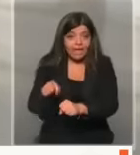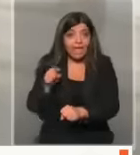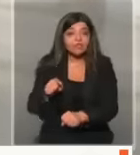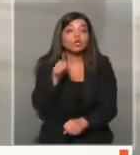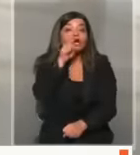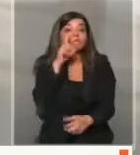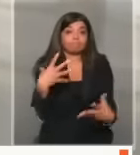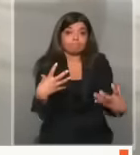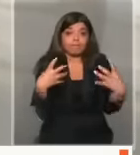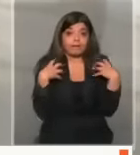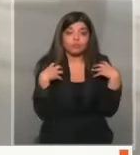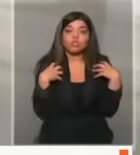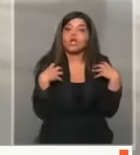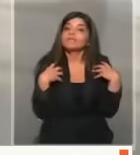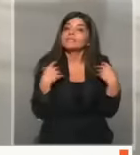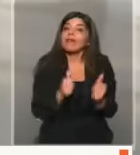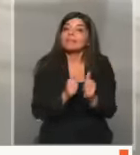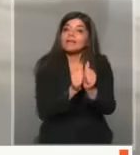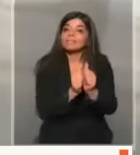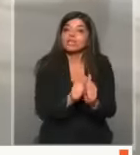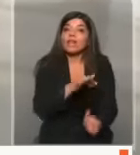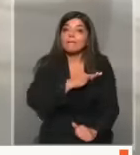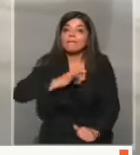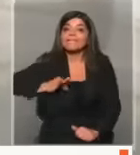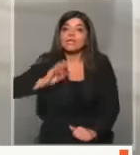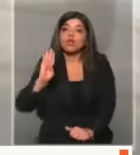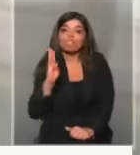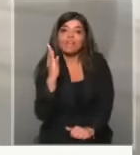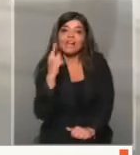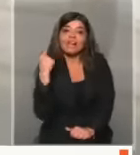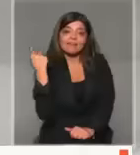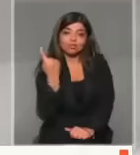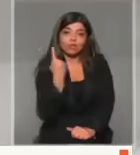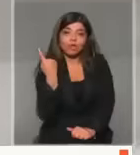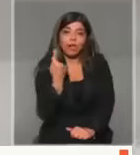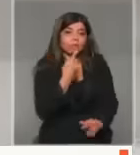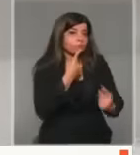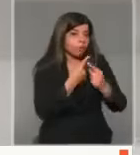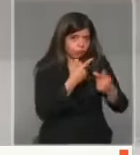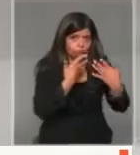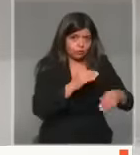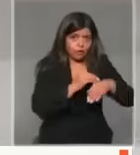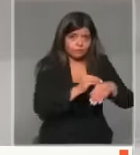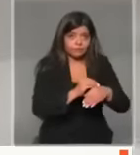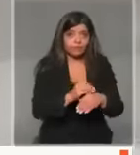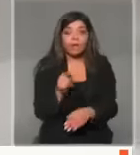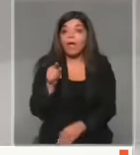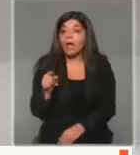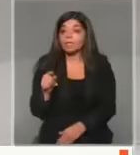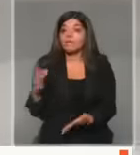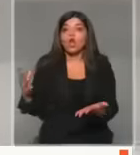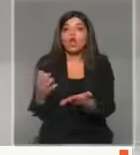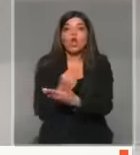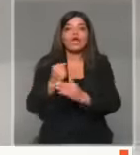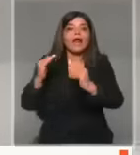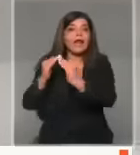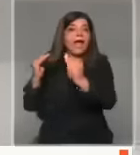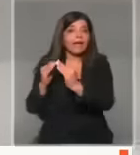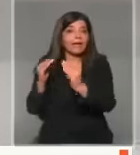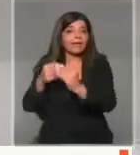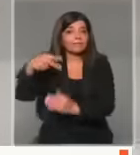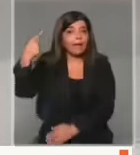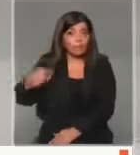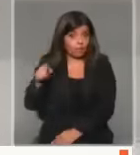responsabilidad de la delegación y del Ministerio de Bienes Nacionales, con la cual la mayoría de ellos ha conversado. No es el camino para lograr la vivienda propia tomarse terrenos